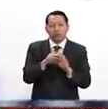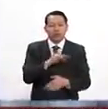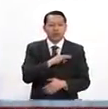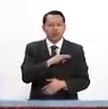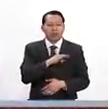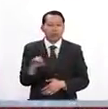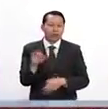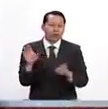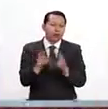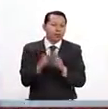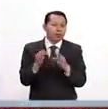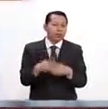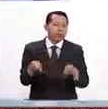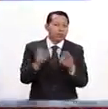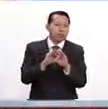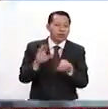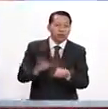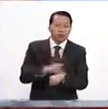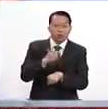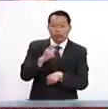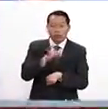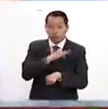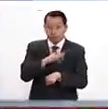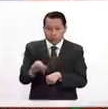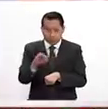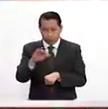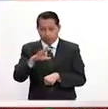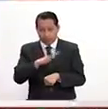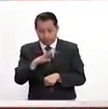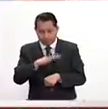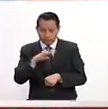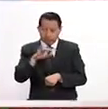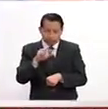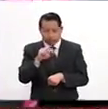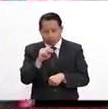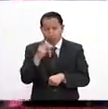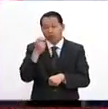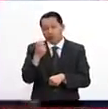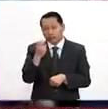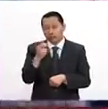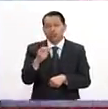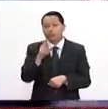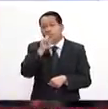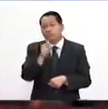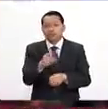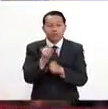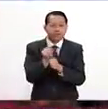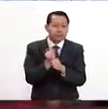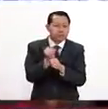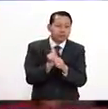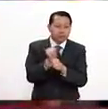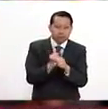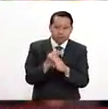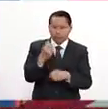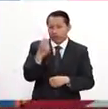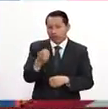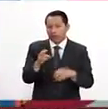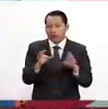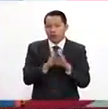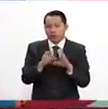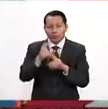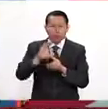elemento pues muy importante si se puede determinar si hubo o no esa colusión. Es por eso que esas investigaciones que está llevando a cabo el